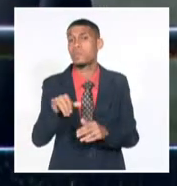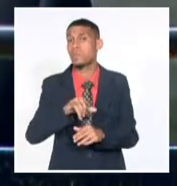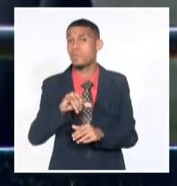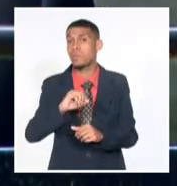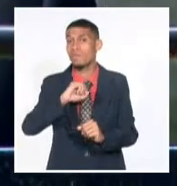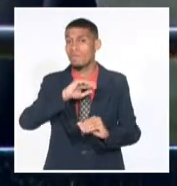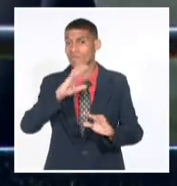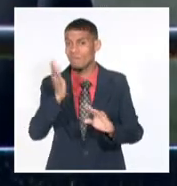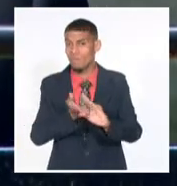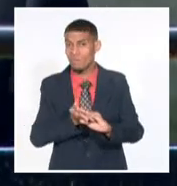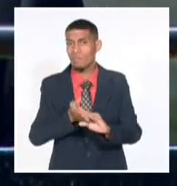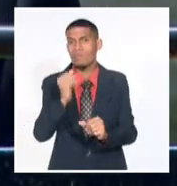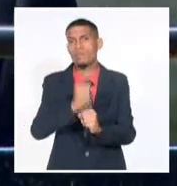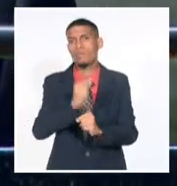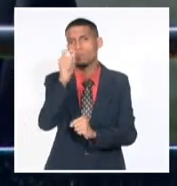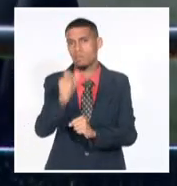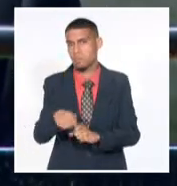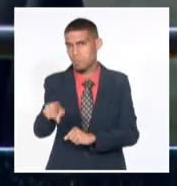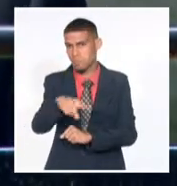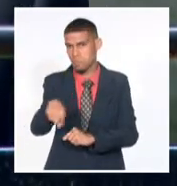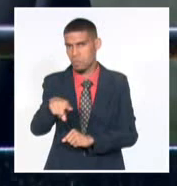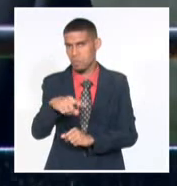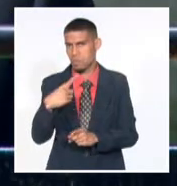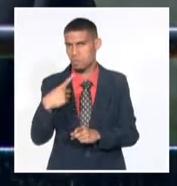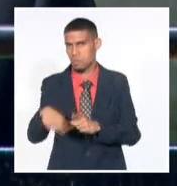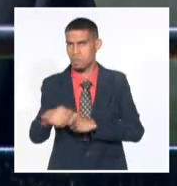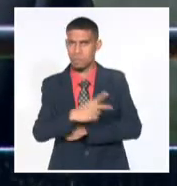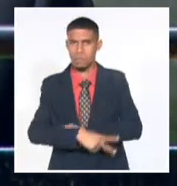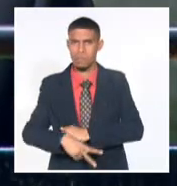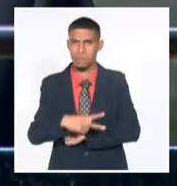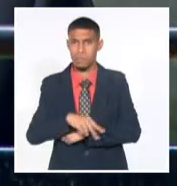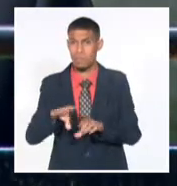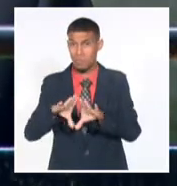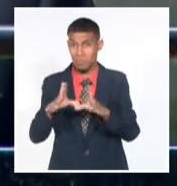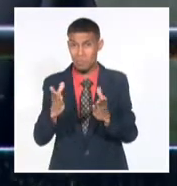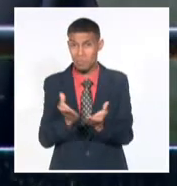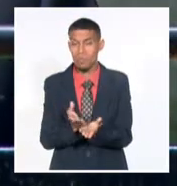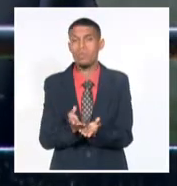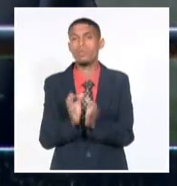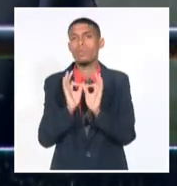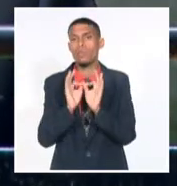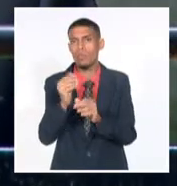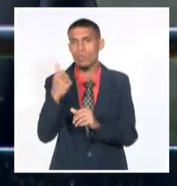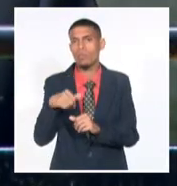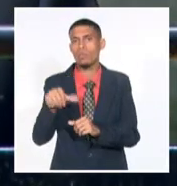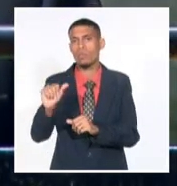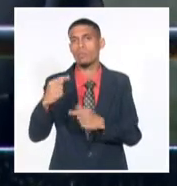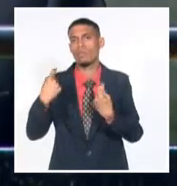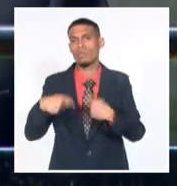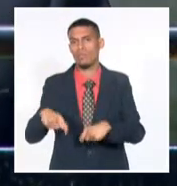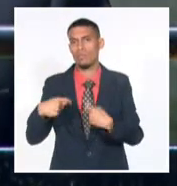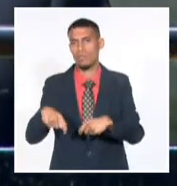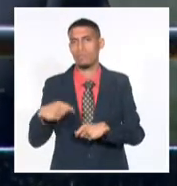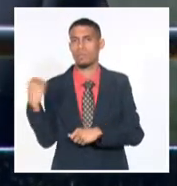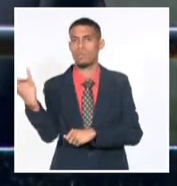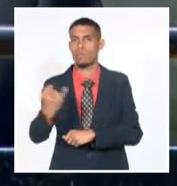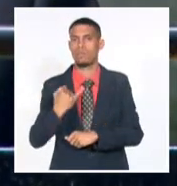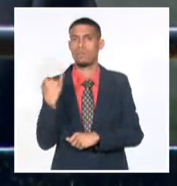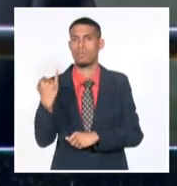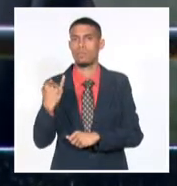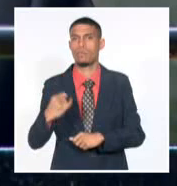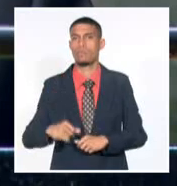la libertad de sus ciudadanos, todo ello en violación del derecho